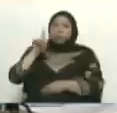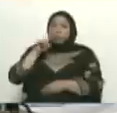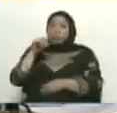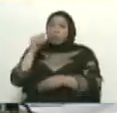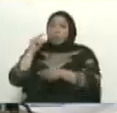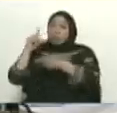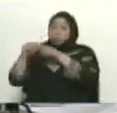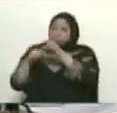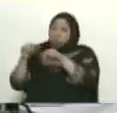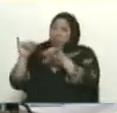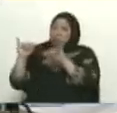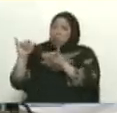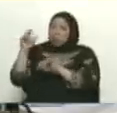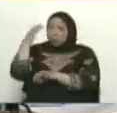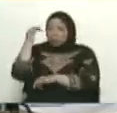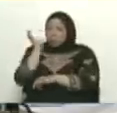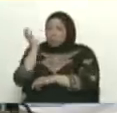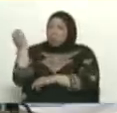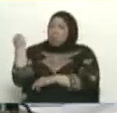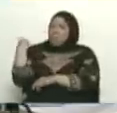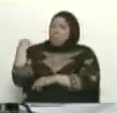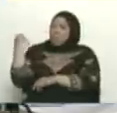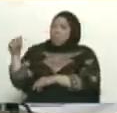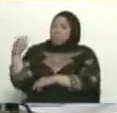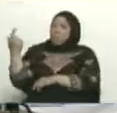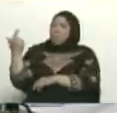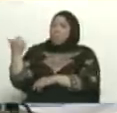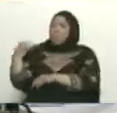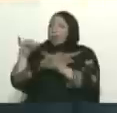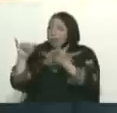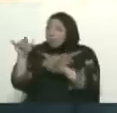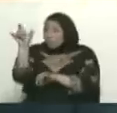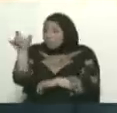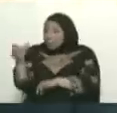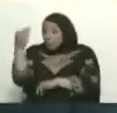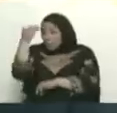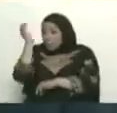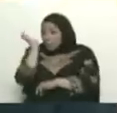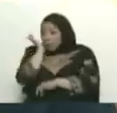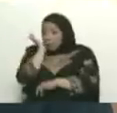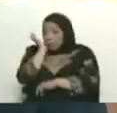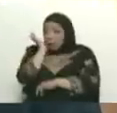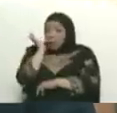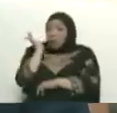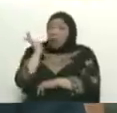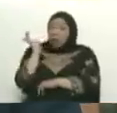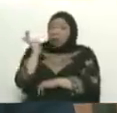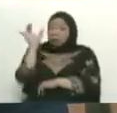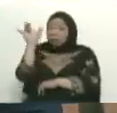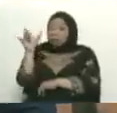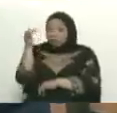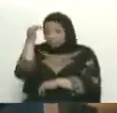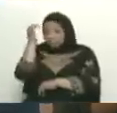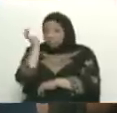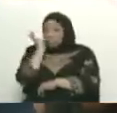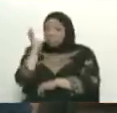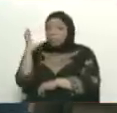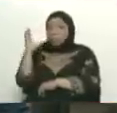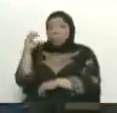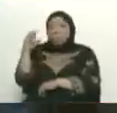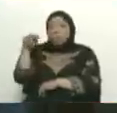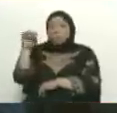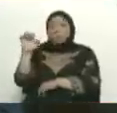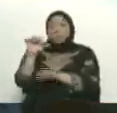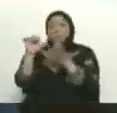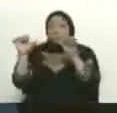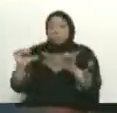sociales son los mismos que le piden a Tibisay Lucena, porque será Tibisay Lucena la que haga esas elecciones primarias, porque